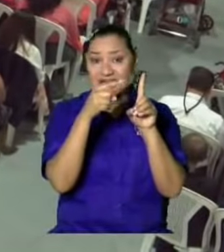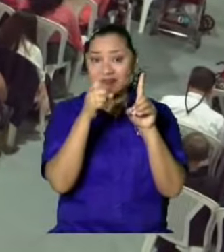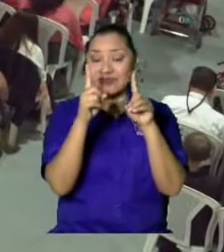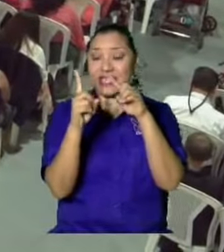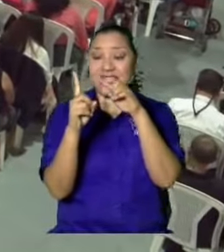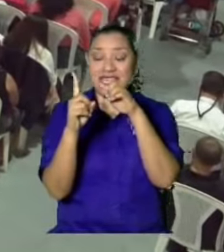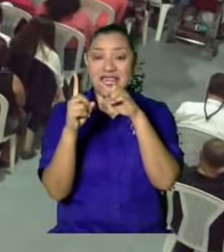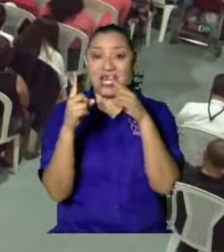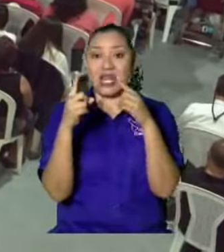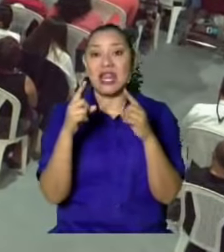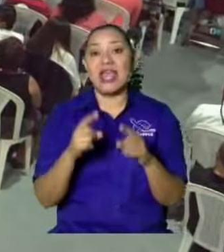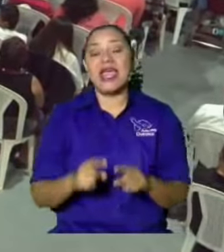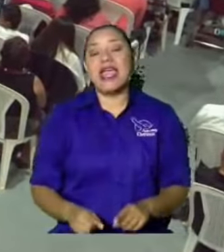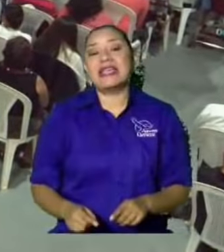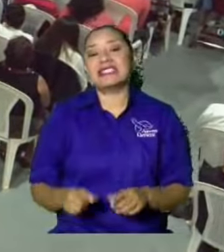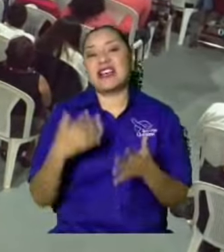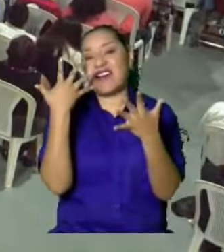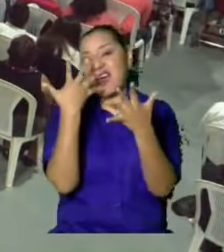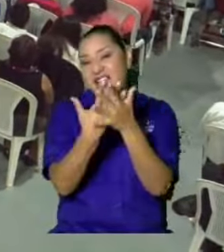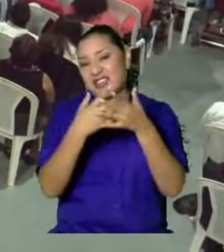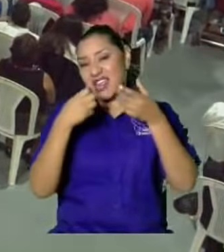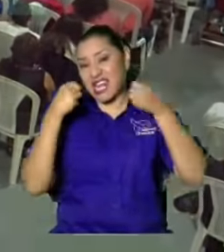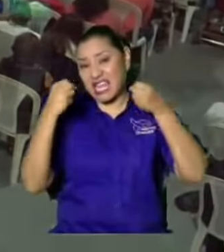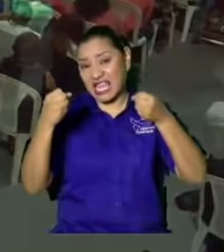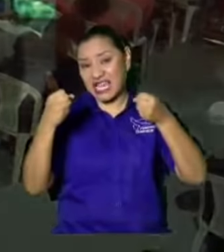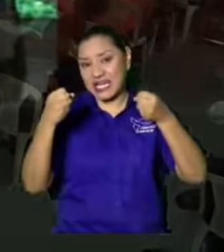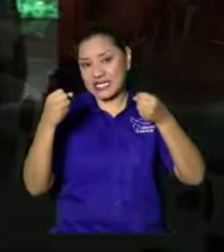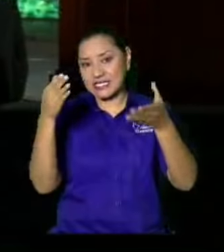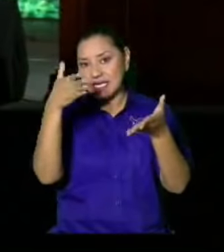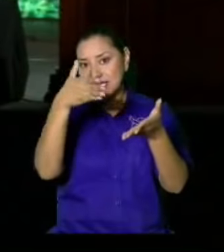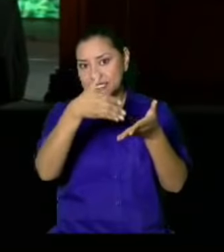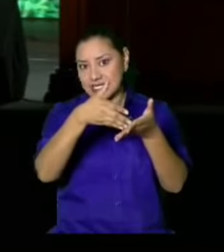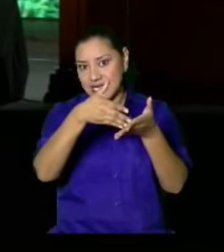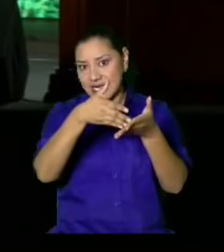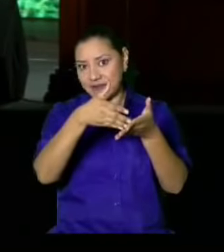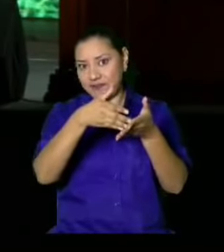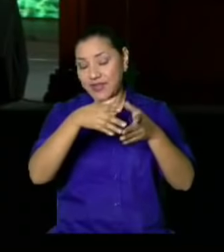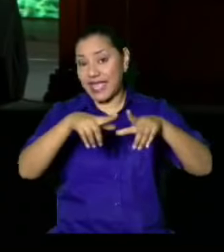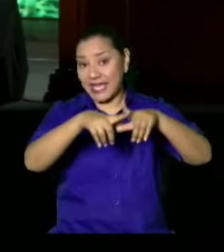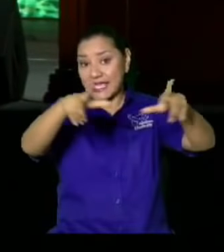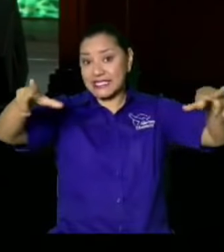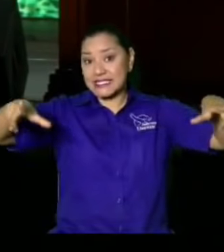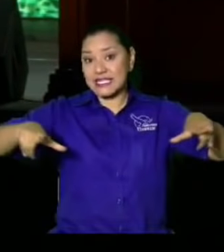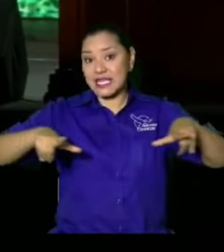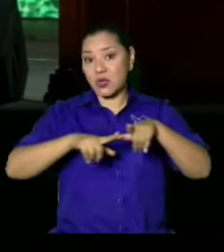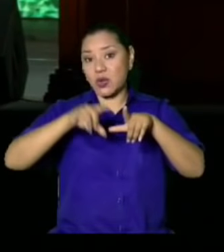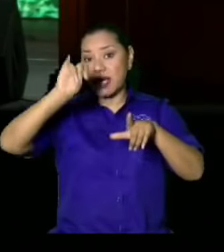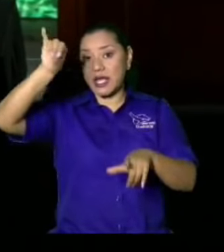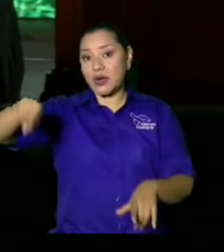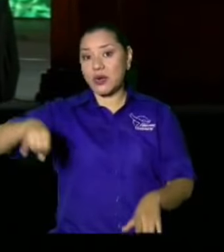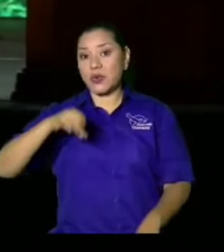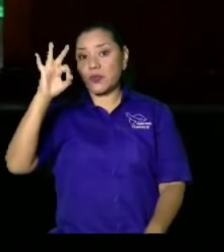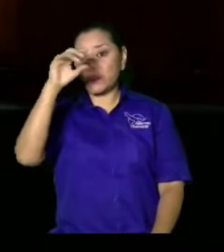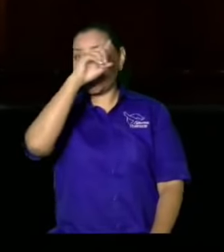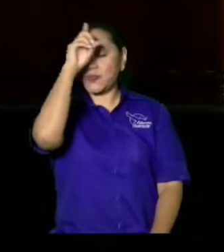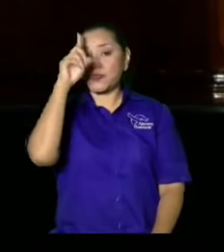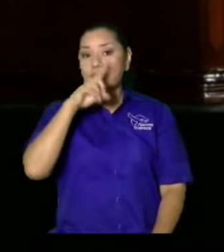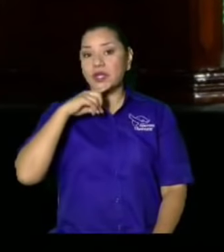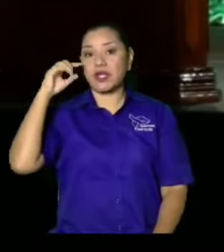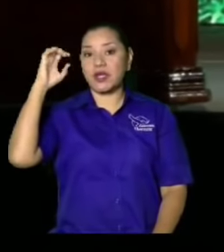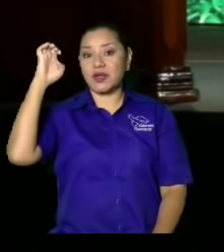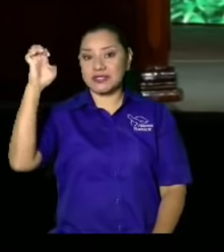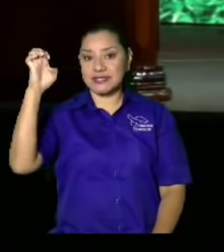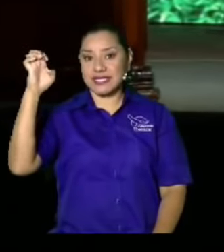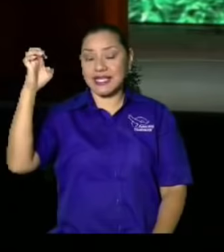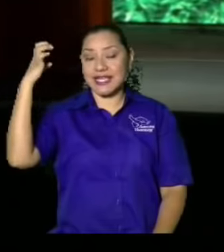van, déjeme decirle, a la cárcel y llega un José. Hermano amado, ¿qué ha pasado, Señor? Ha pasado